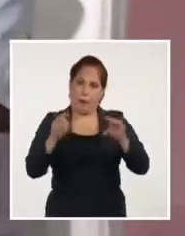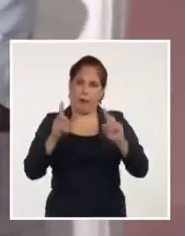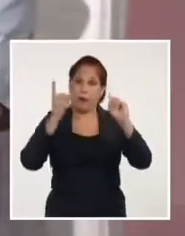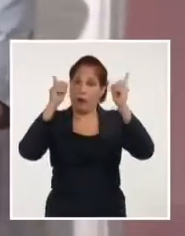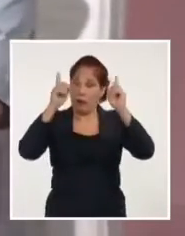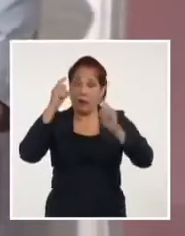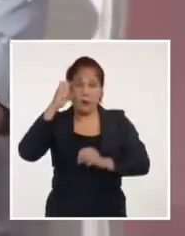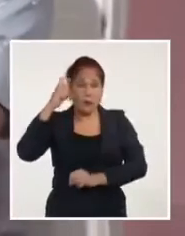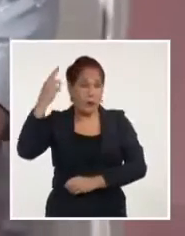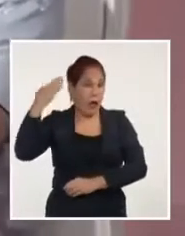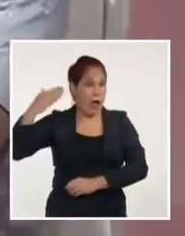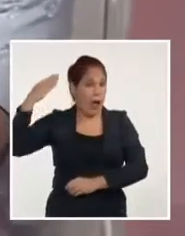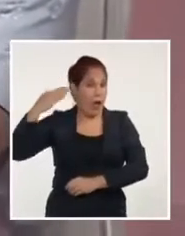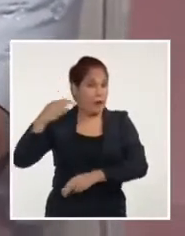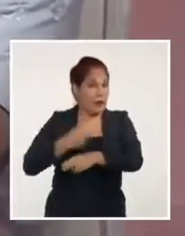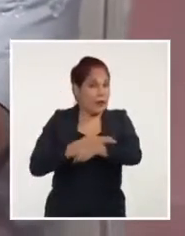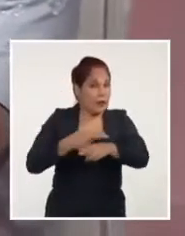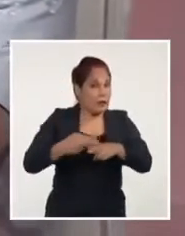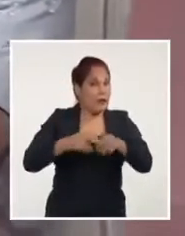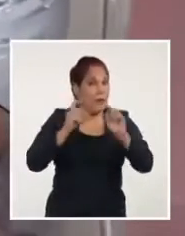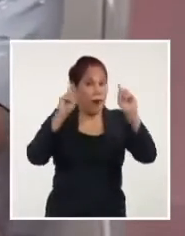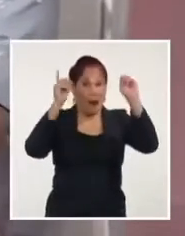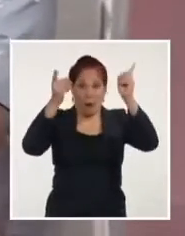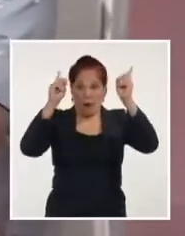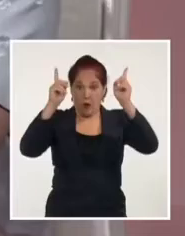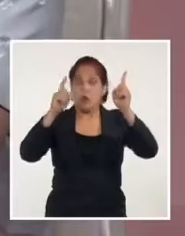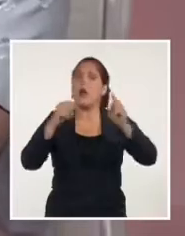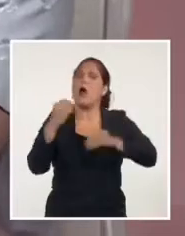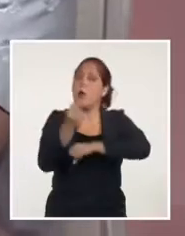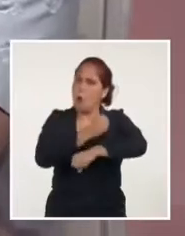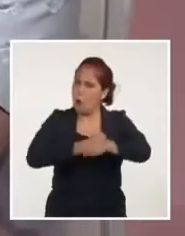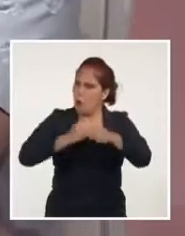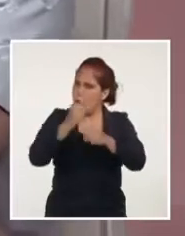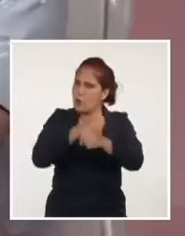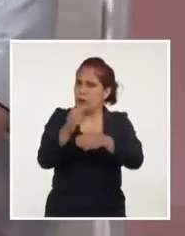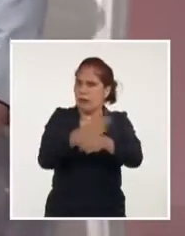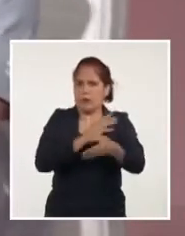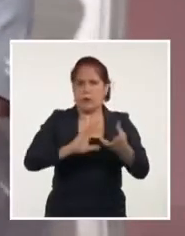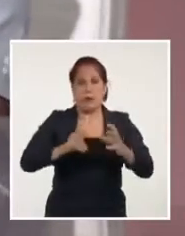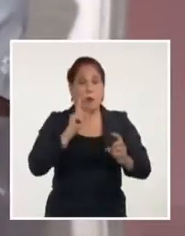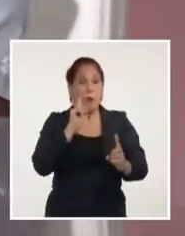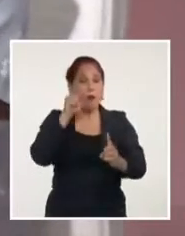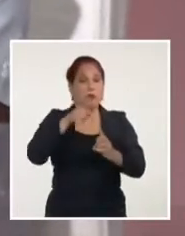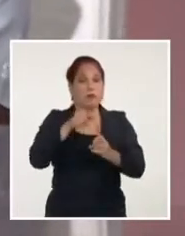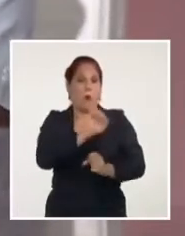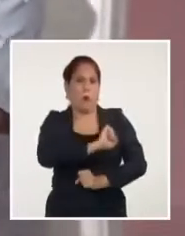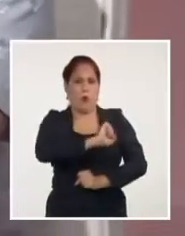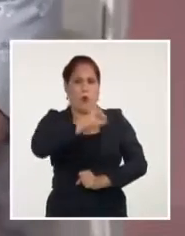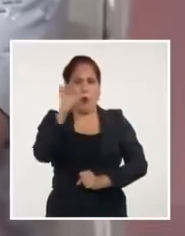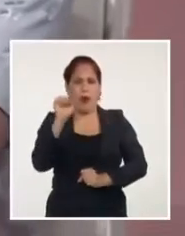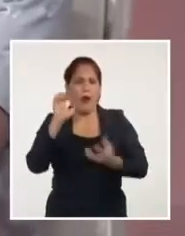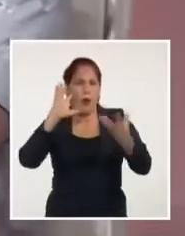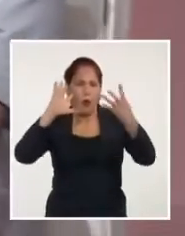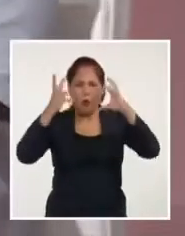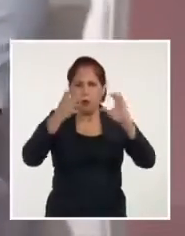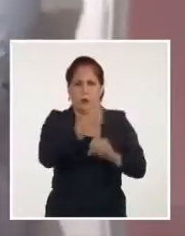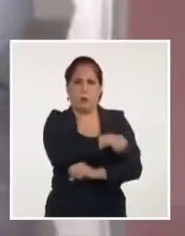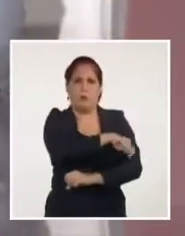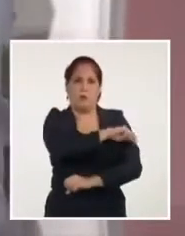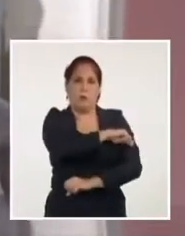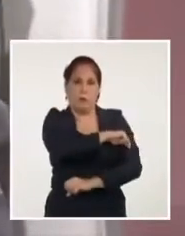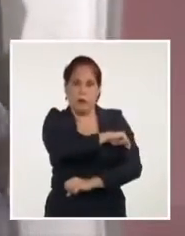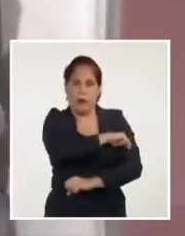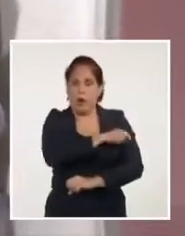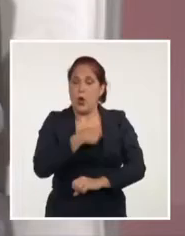Recordemos que es histórica, como la propaganda política ha usado todo tipo de resorte con el fin de lograr confundir, y no